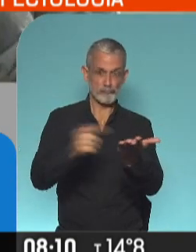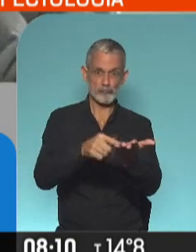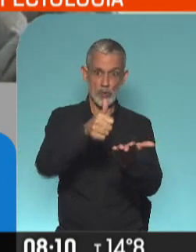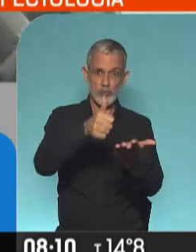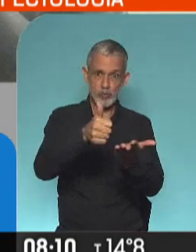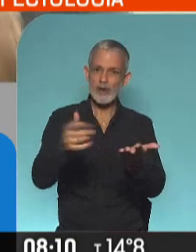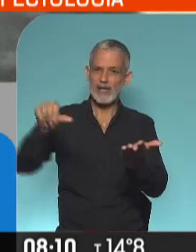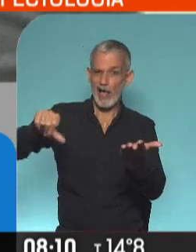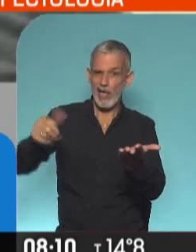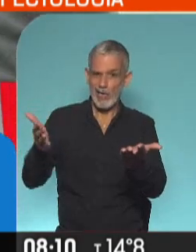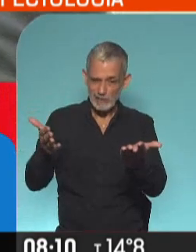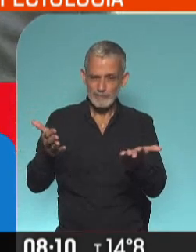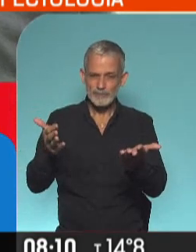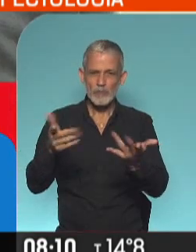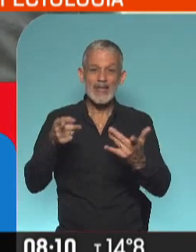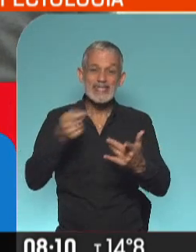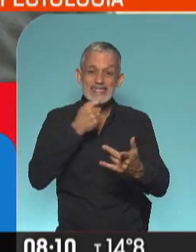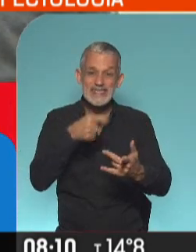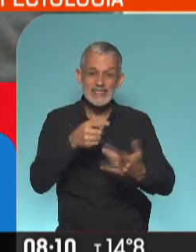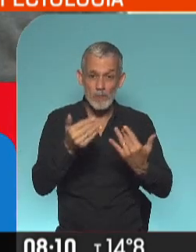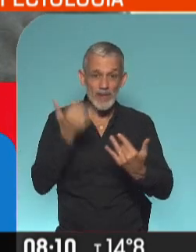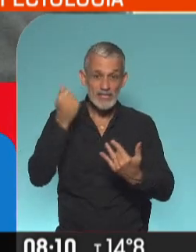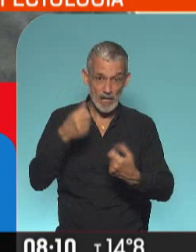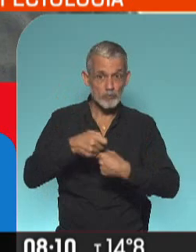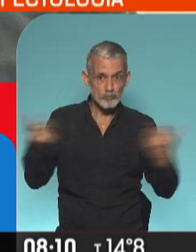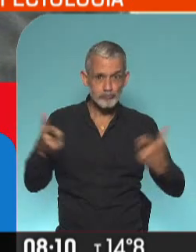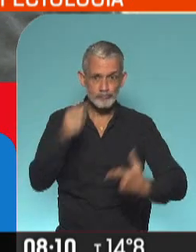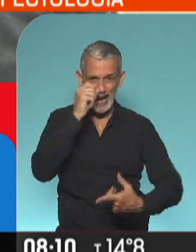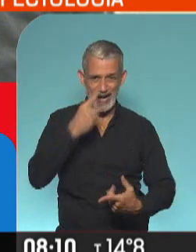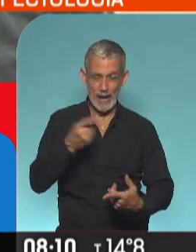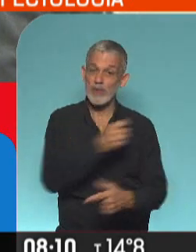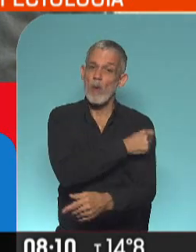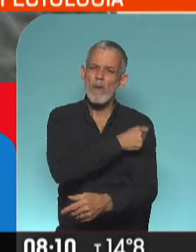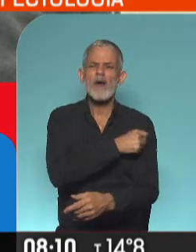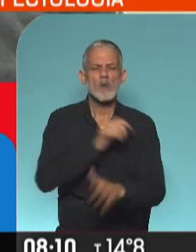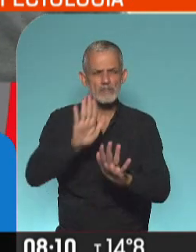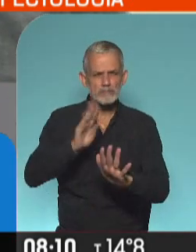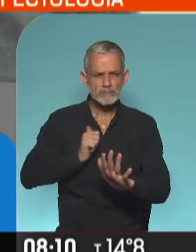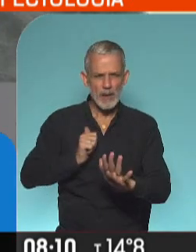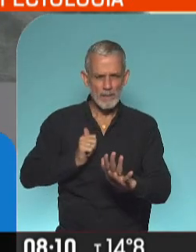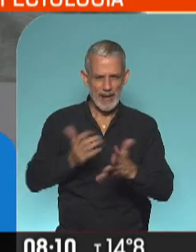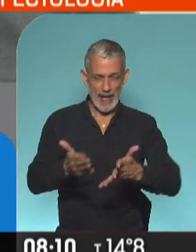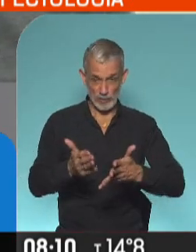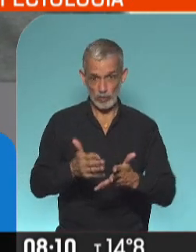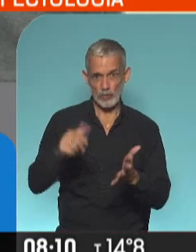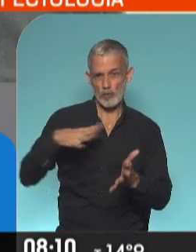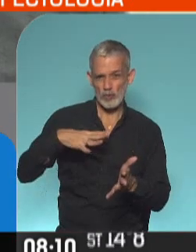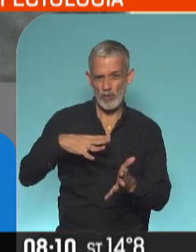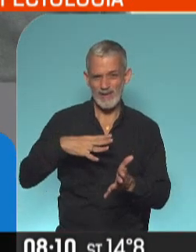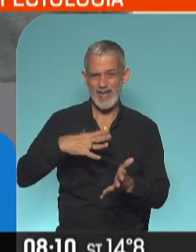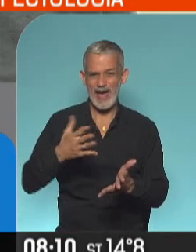grande y el impacto y la utilización puede ser ya muy rápida. Las vacunas, estamos en este momento todavía